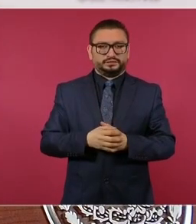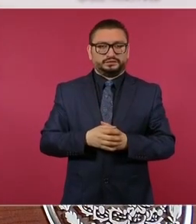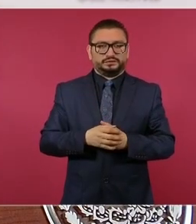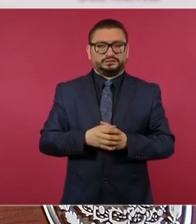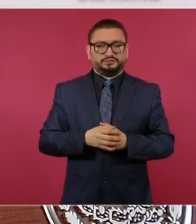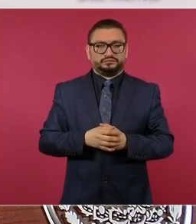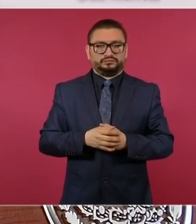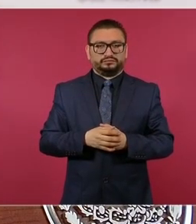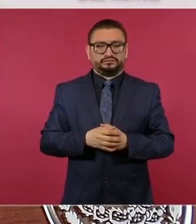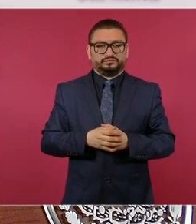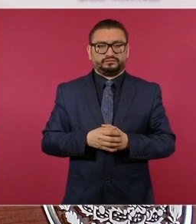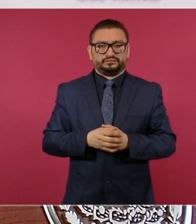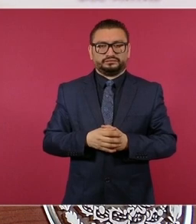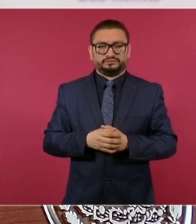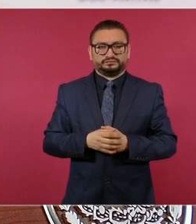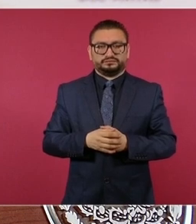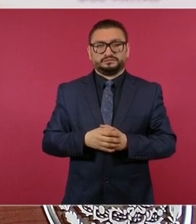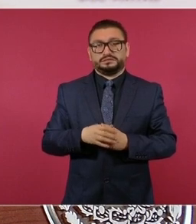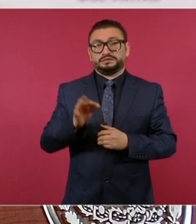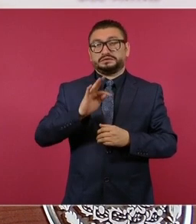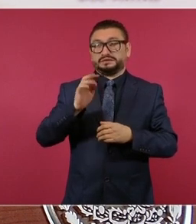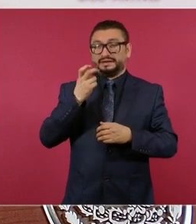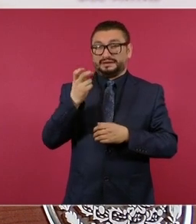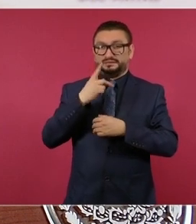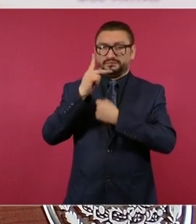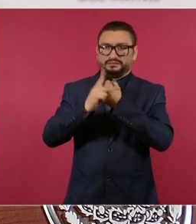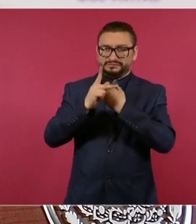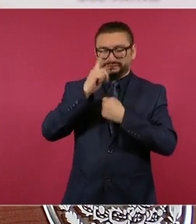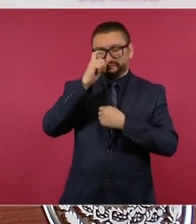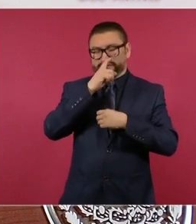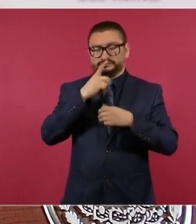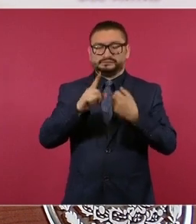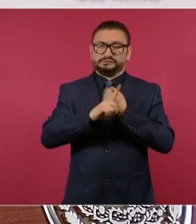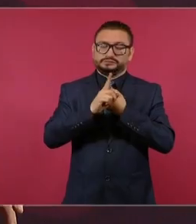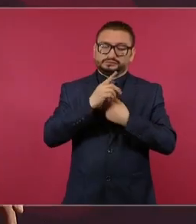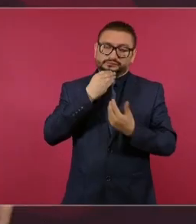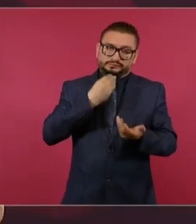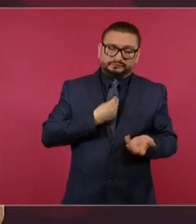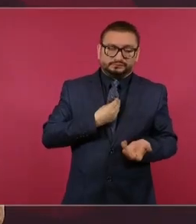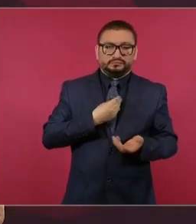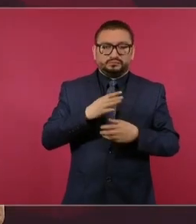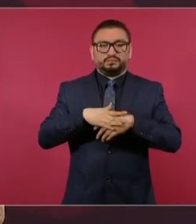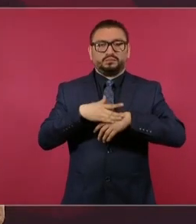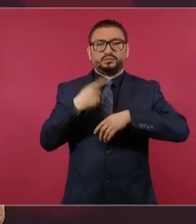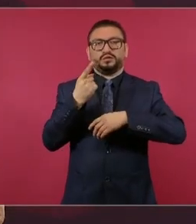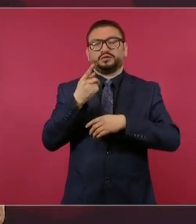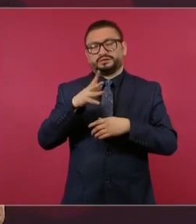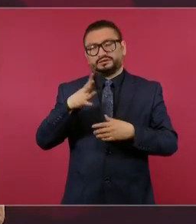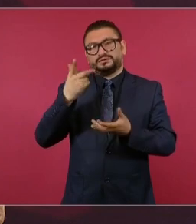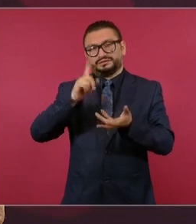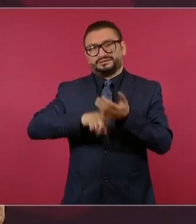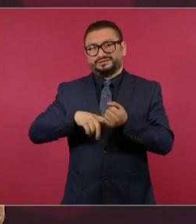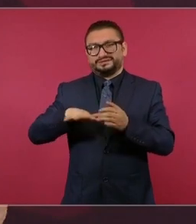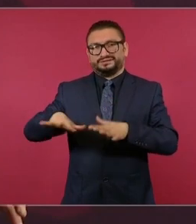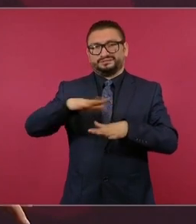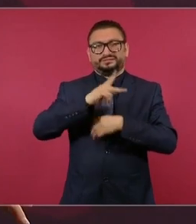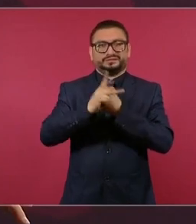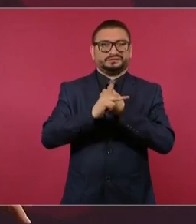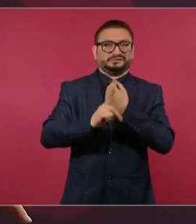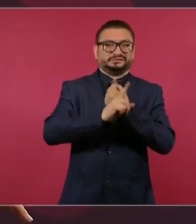mucho a los países porque genera incertidumbre